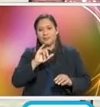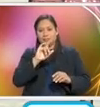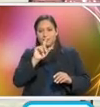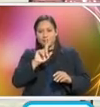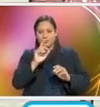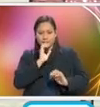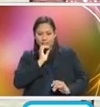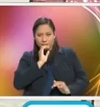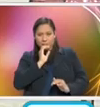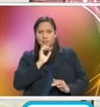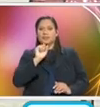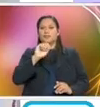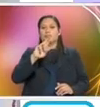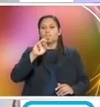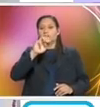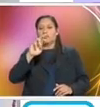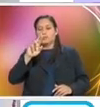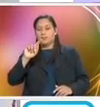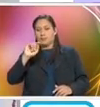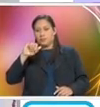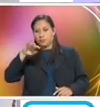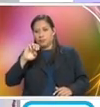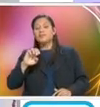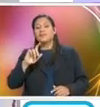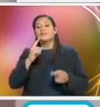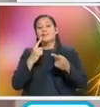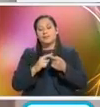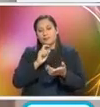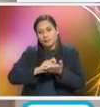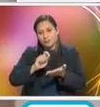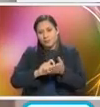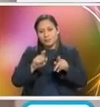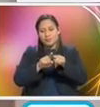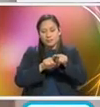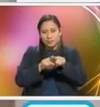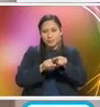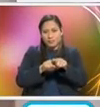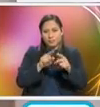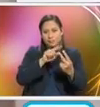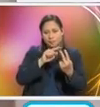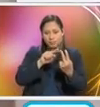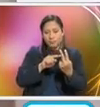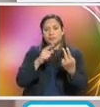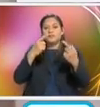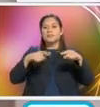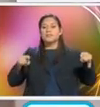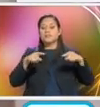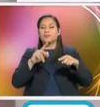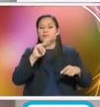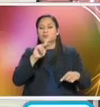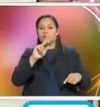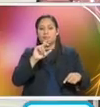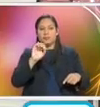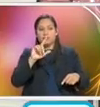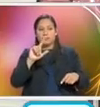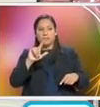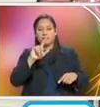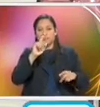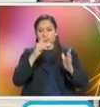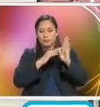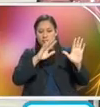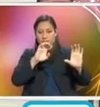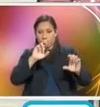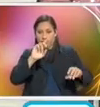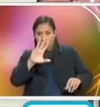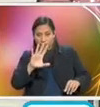Summertime, que es pues nada más y nada menos compuesta por los hermanos Gershwin para un musical que se llamó Porgy and Bess del 1935,